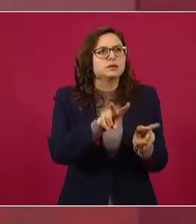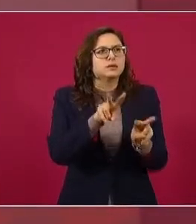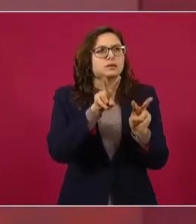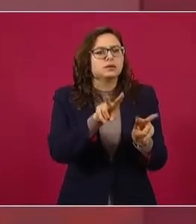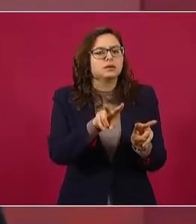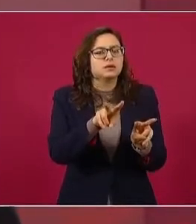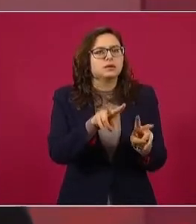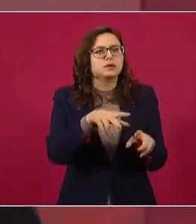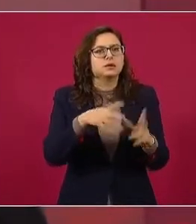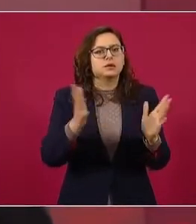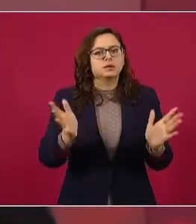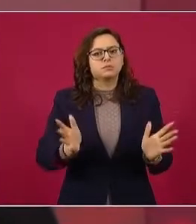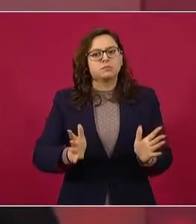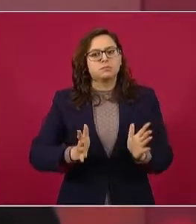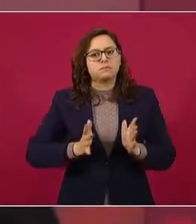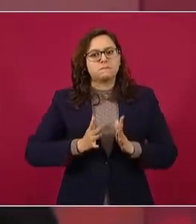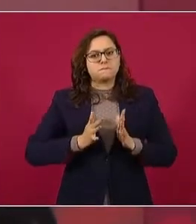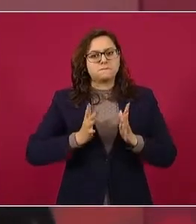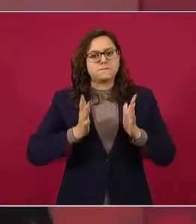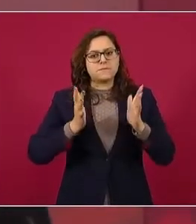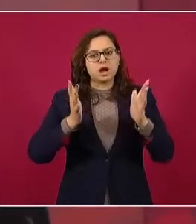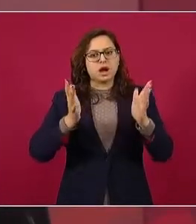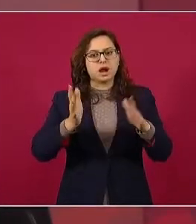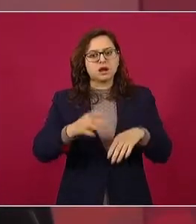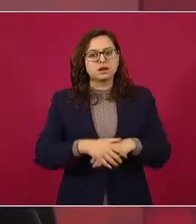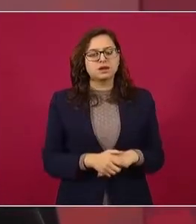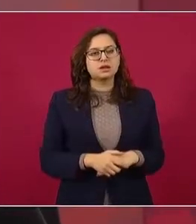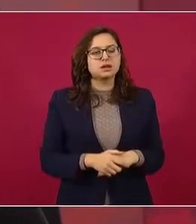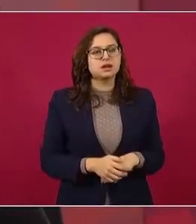cuando vino el presidente Kennedy,